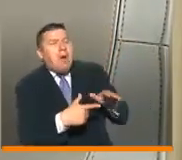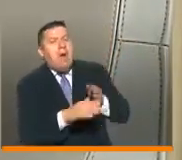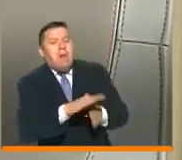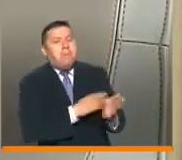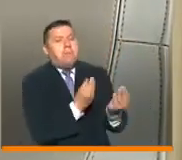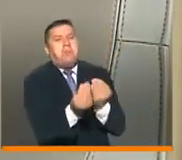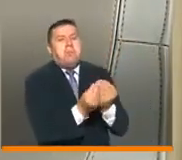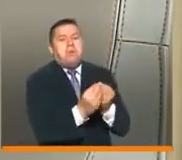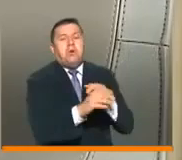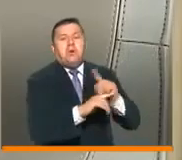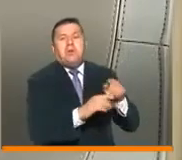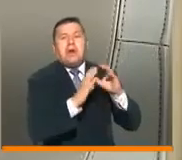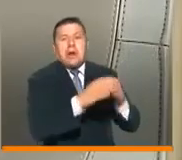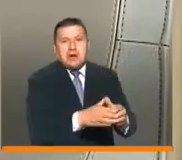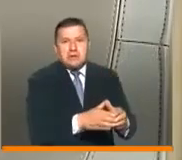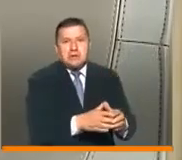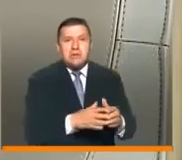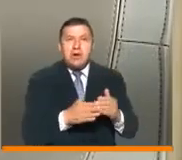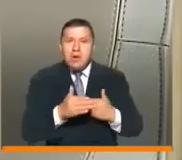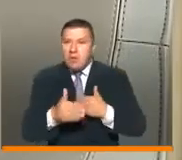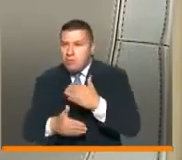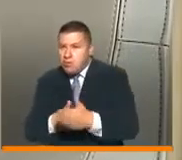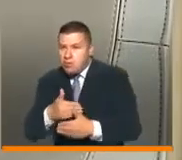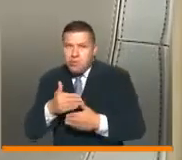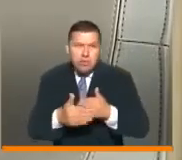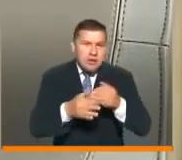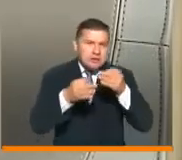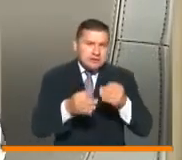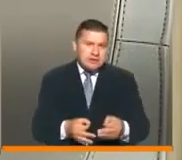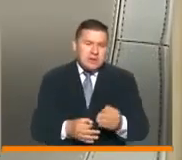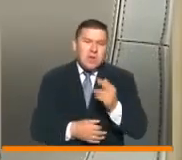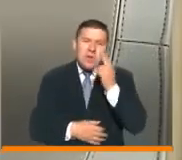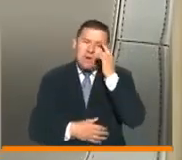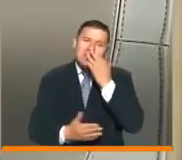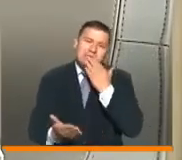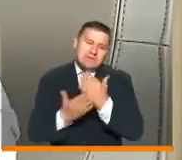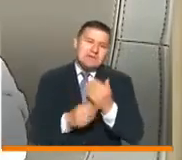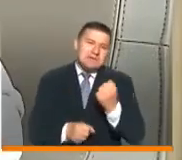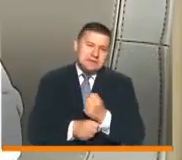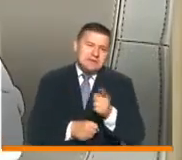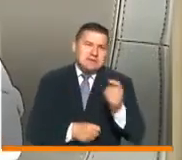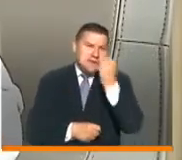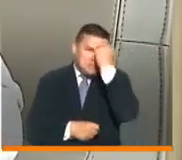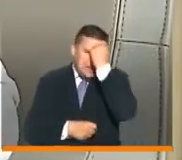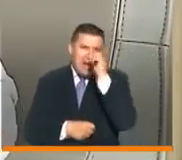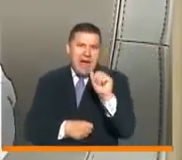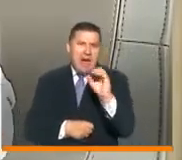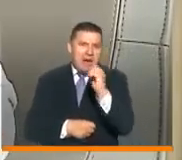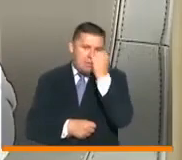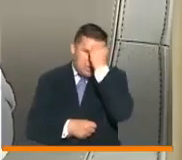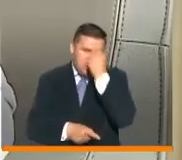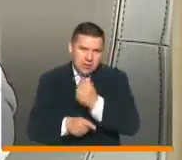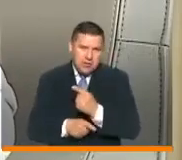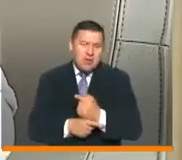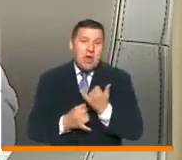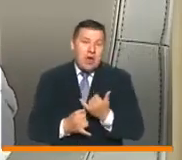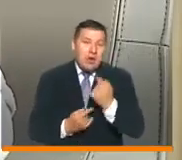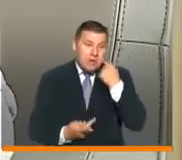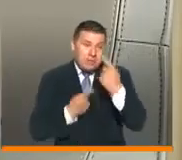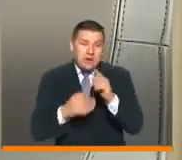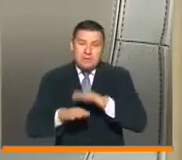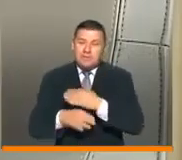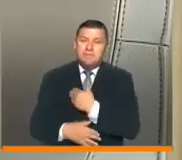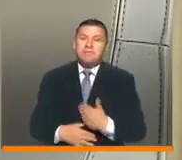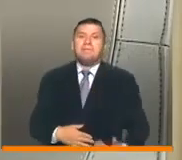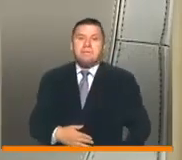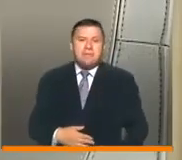hemos hecho como usted siempre nos dice, gradual, seguro y siempre obviamente agradeciendo el trabajo de los maestros y maestras. Y justamente en esta visita,